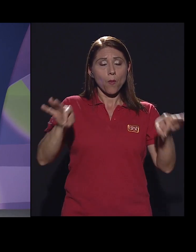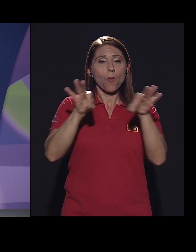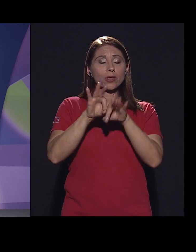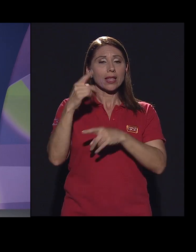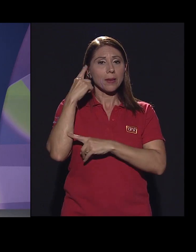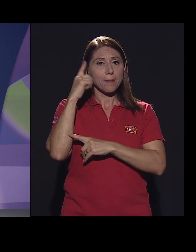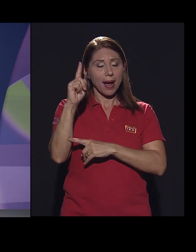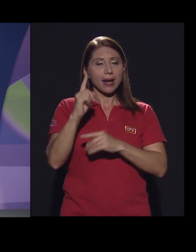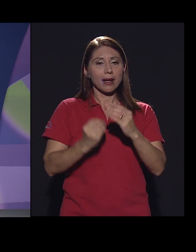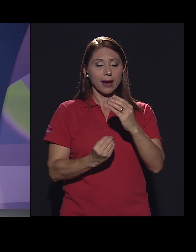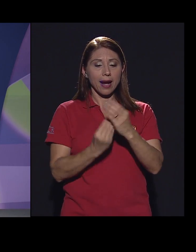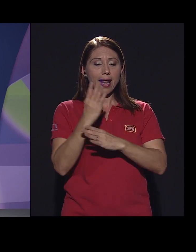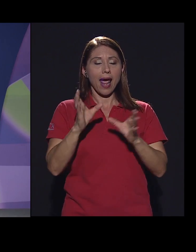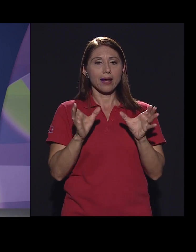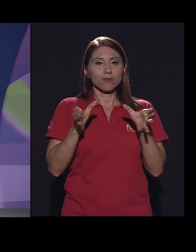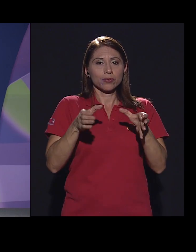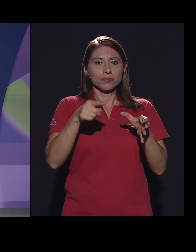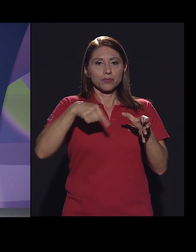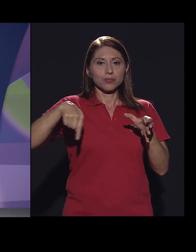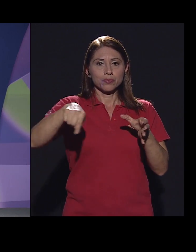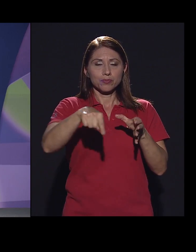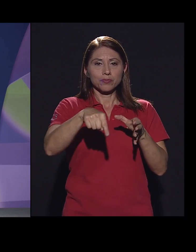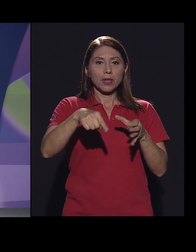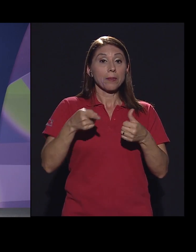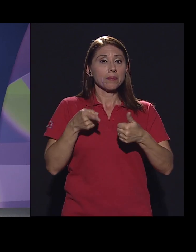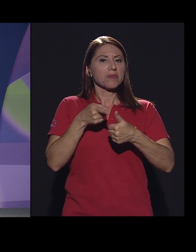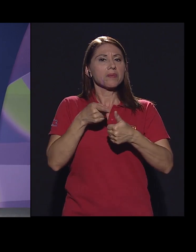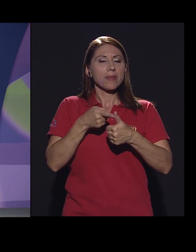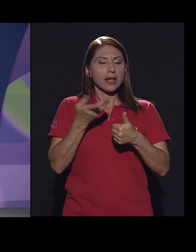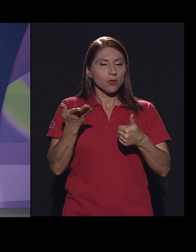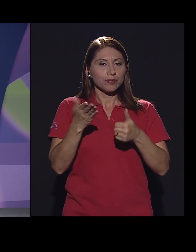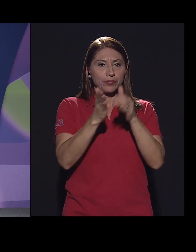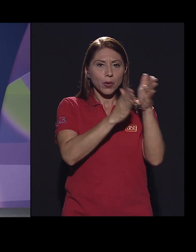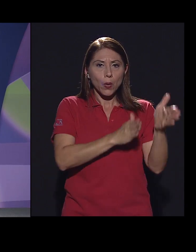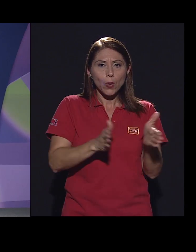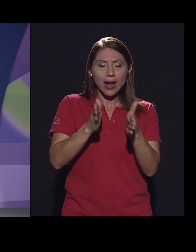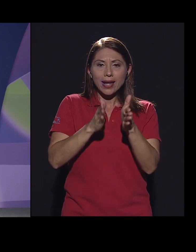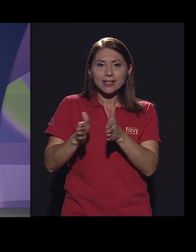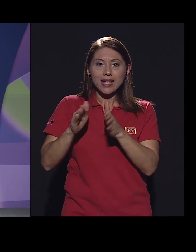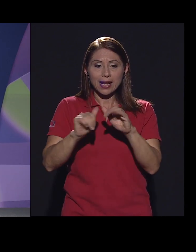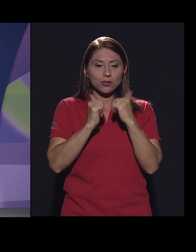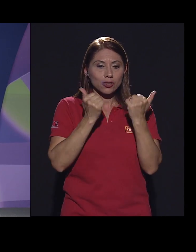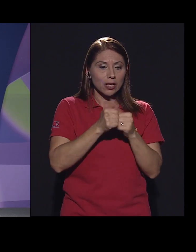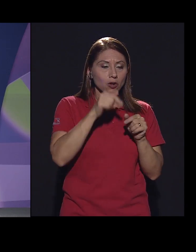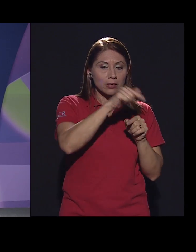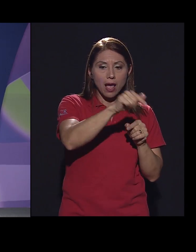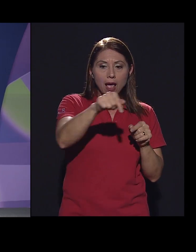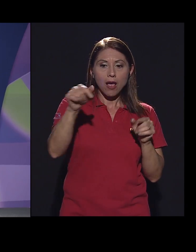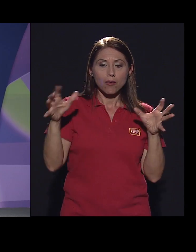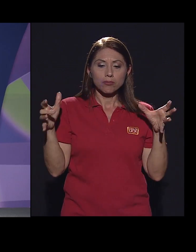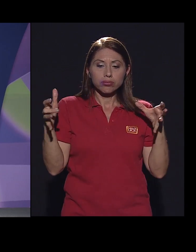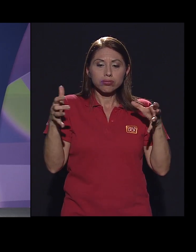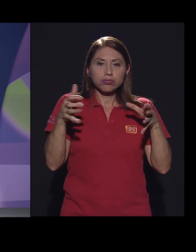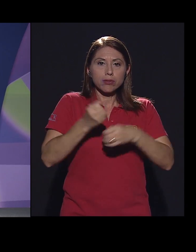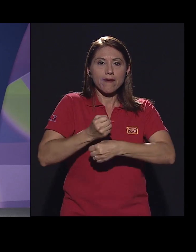importante a la hora de crear esto. Y el paso que tenemos es, primero, organizar estas asociaciones en federaciones. Las